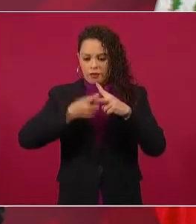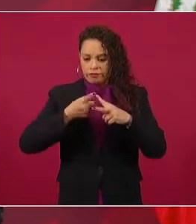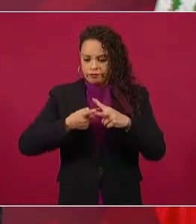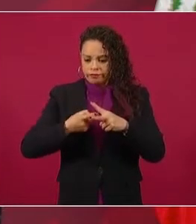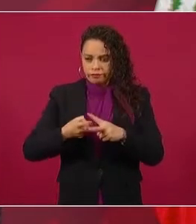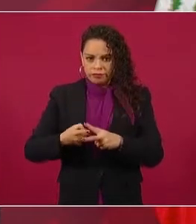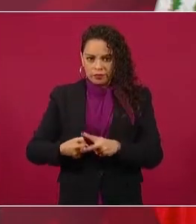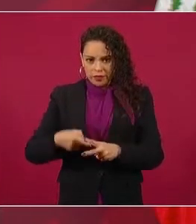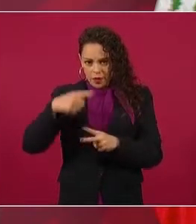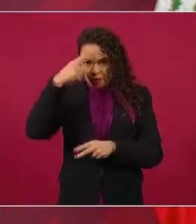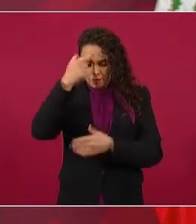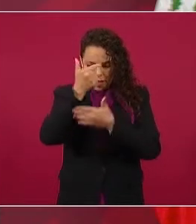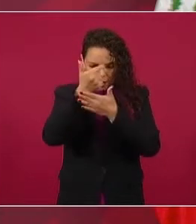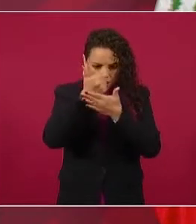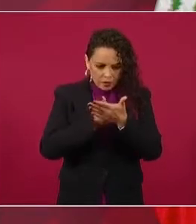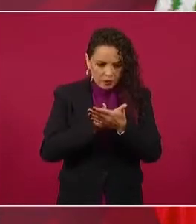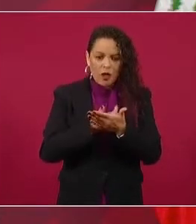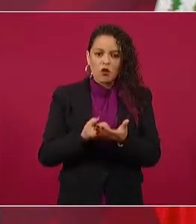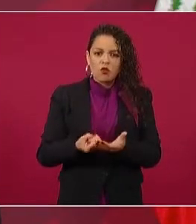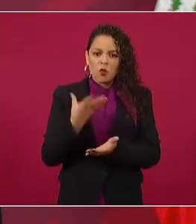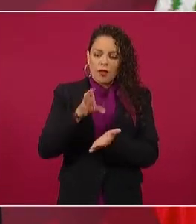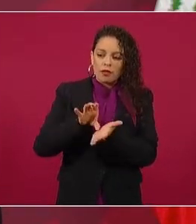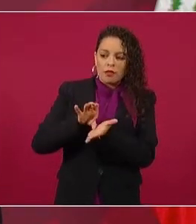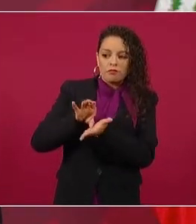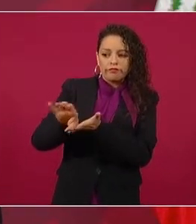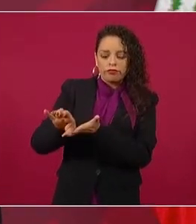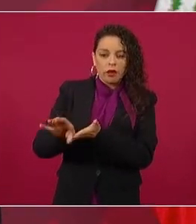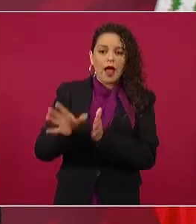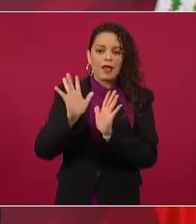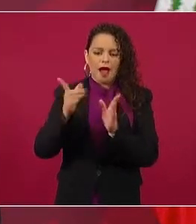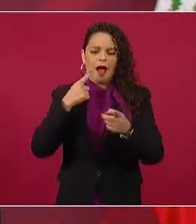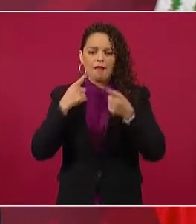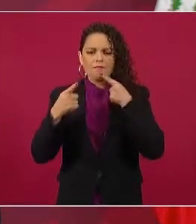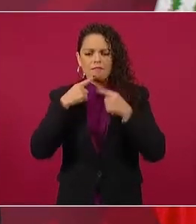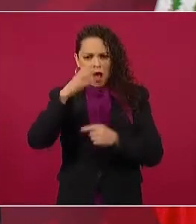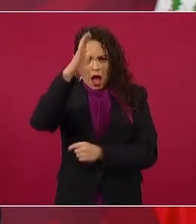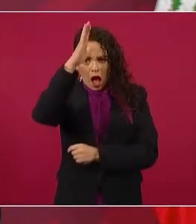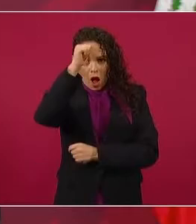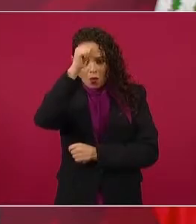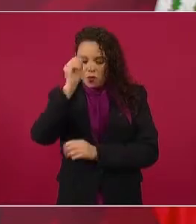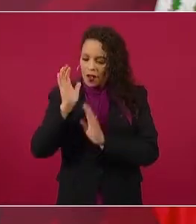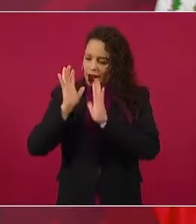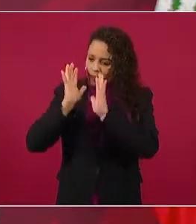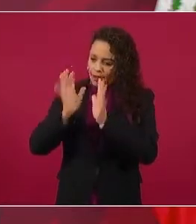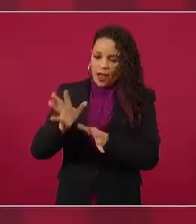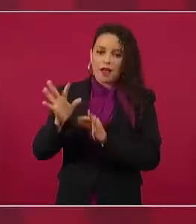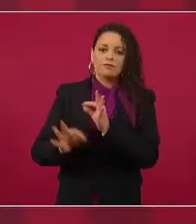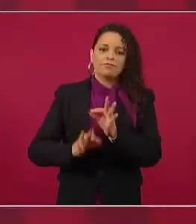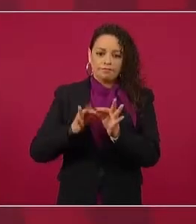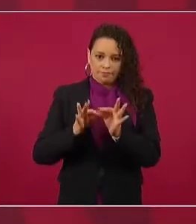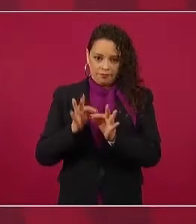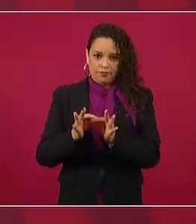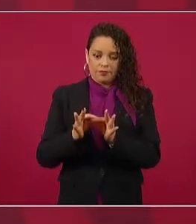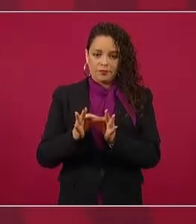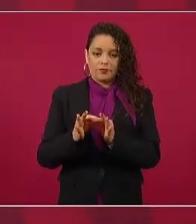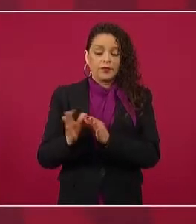Se llegó a un acuerdo. Se está avanzando para el abasto del